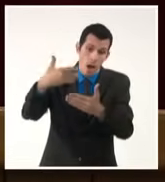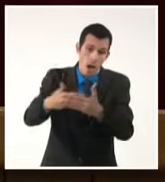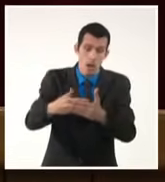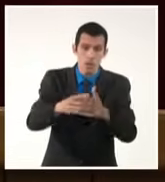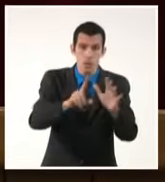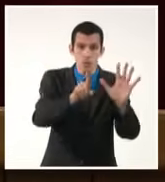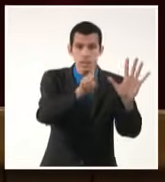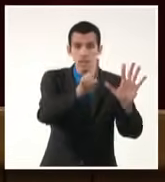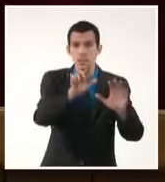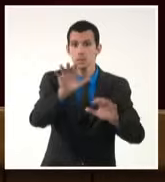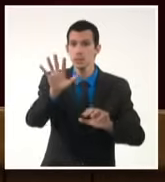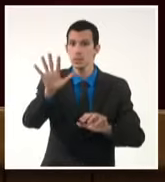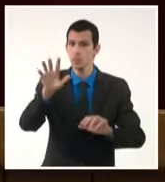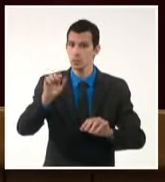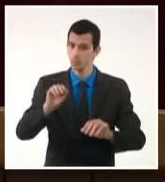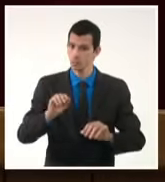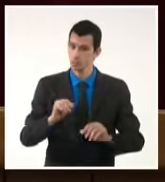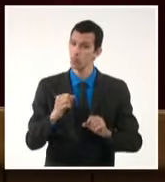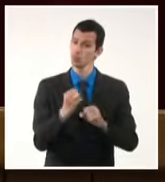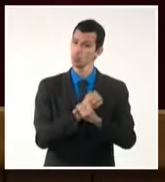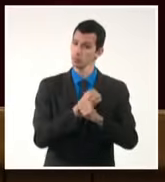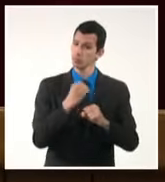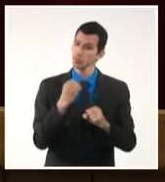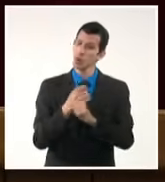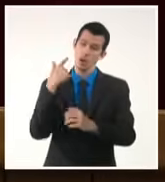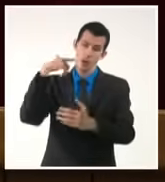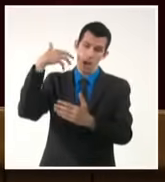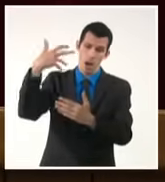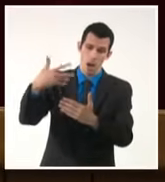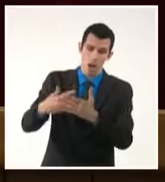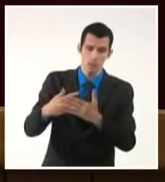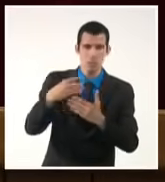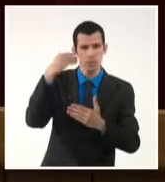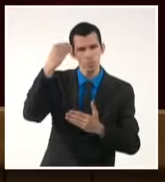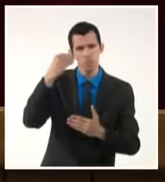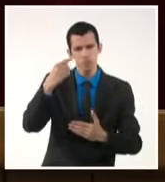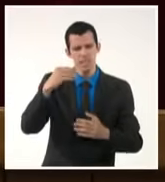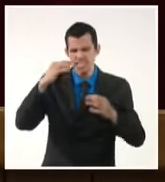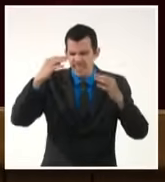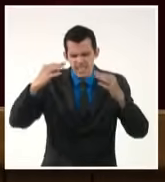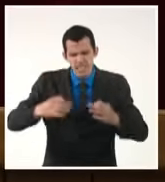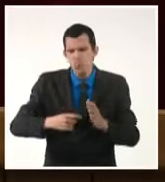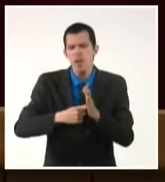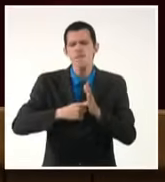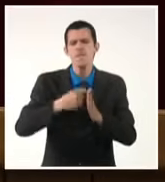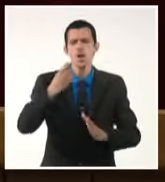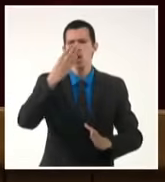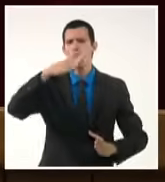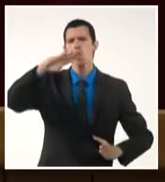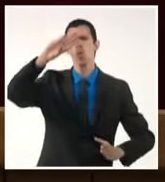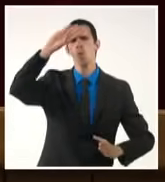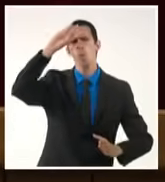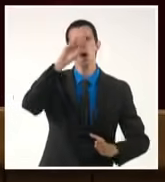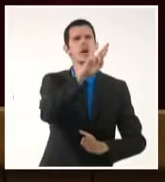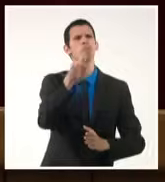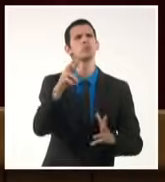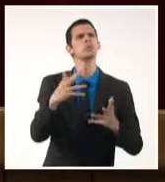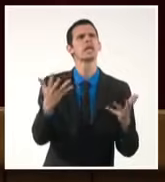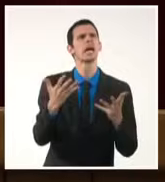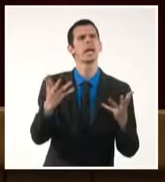heroica, pensamos en primer lugar en la salud y en la educación. Esos son dos brazos de la obra